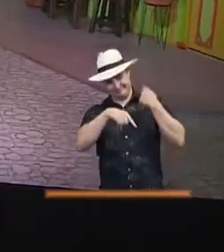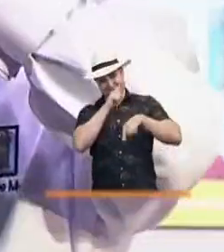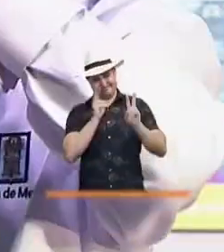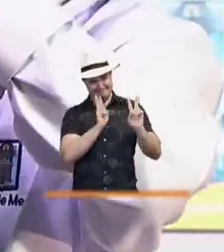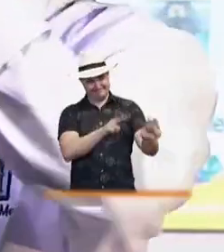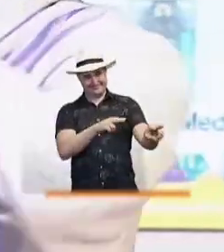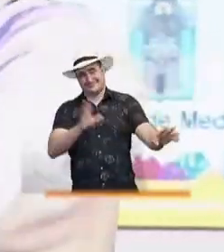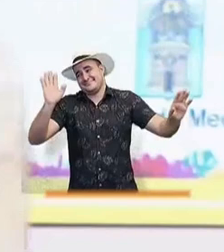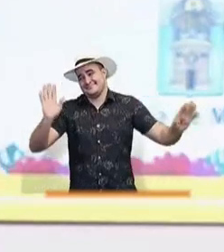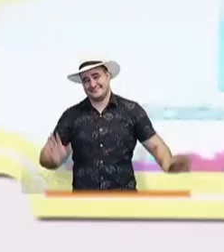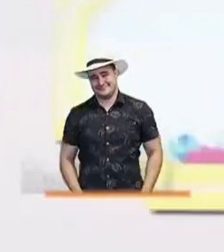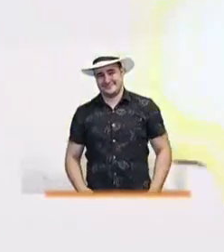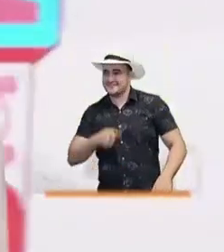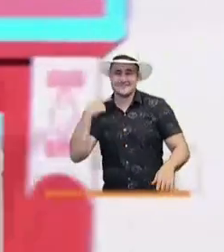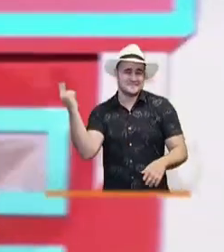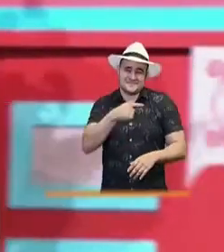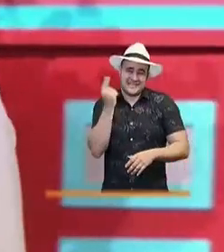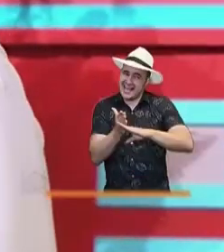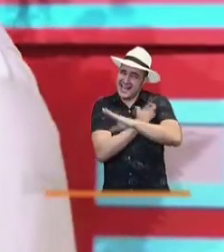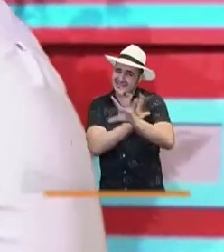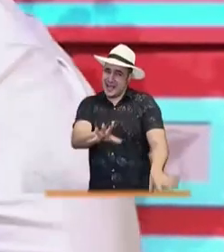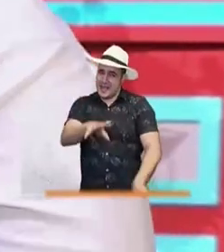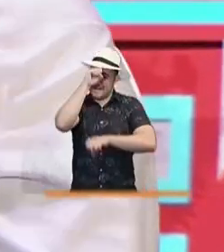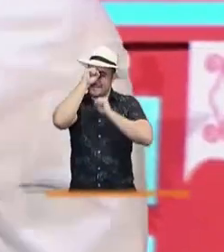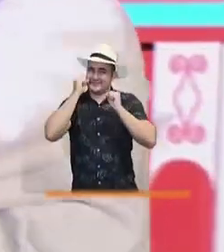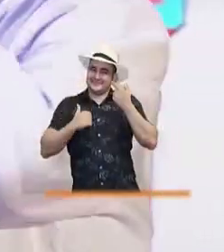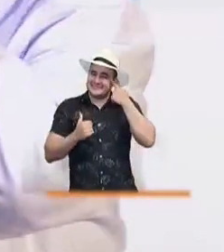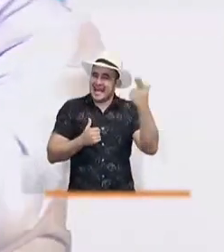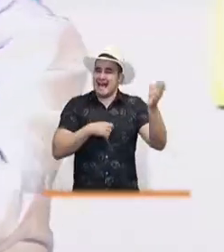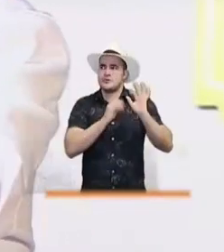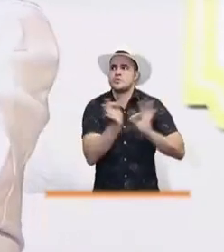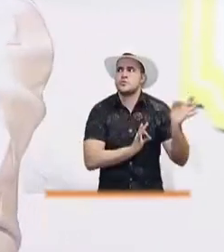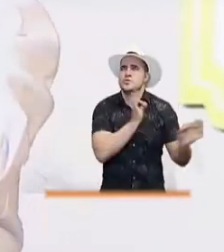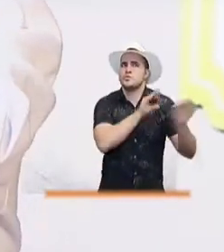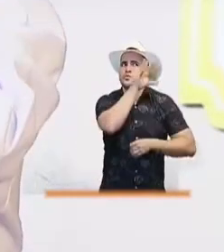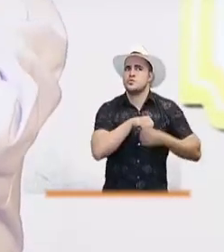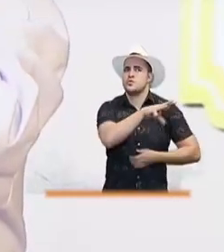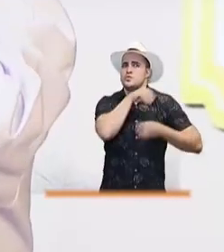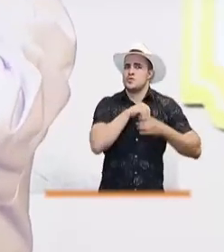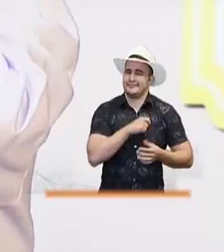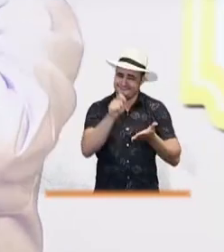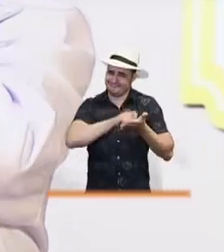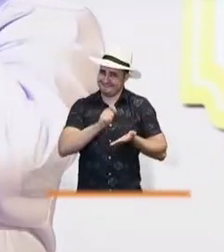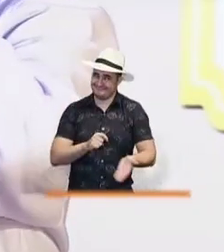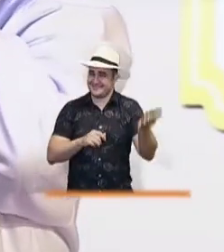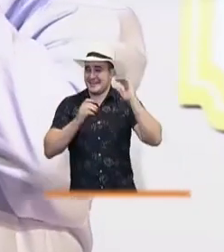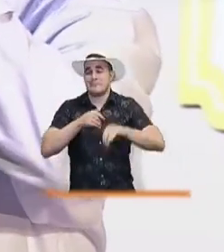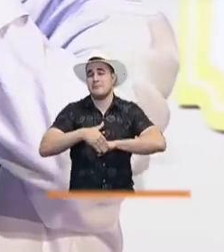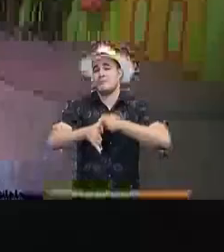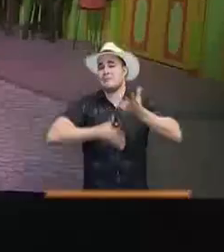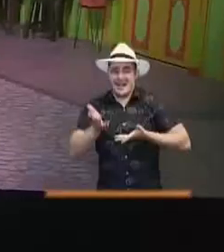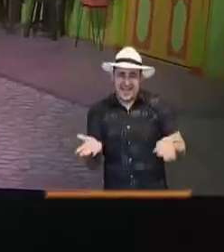no se la imagina, como libretista trajo bien escrita su